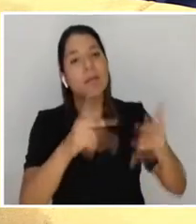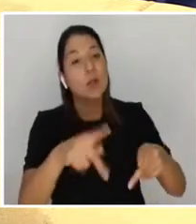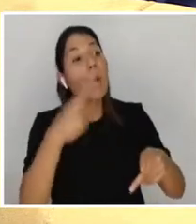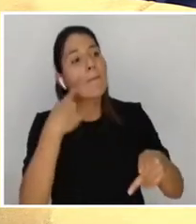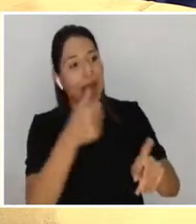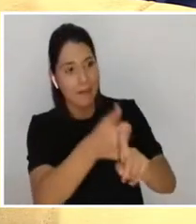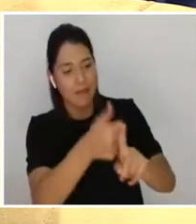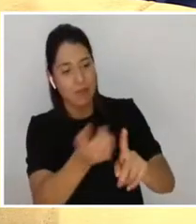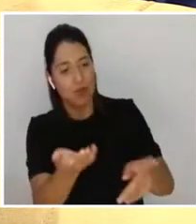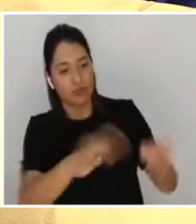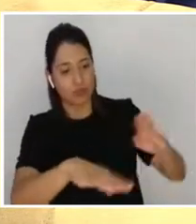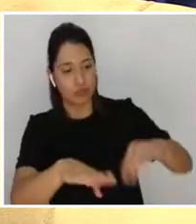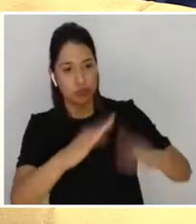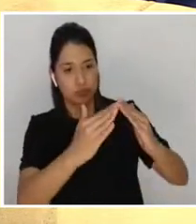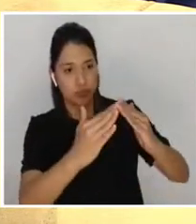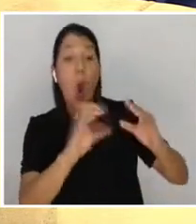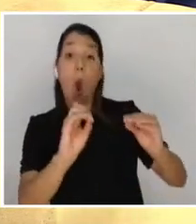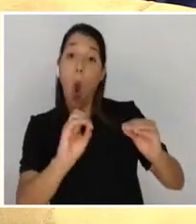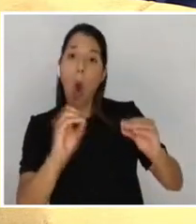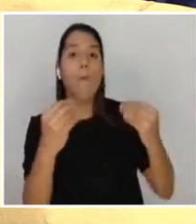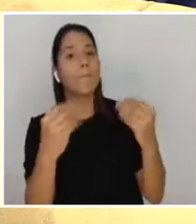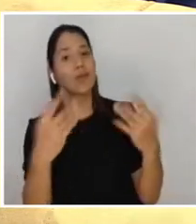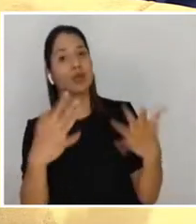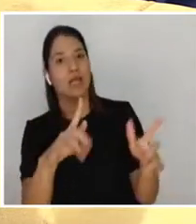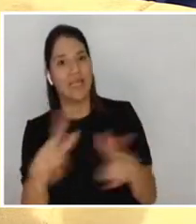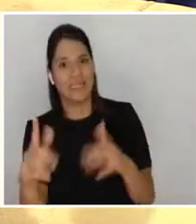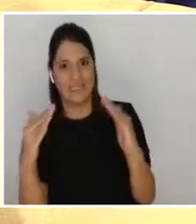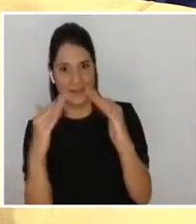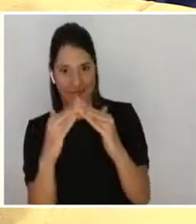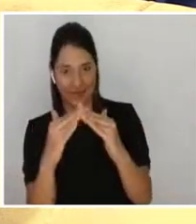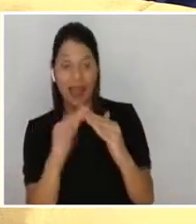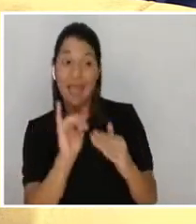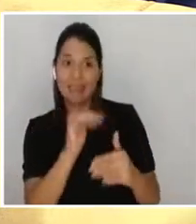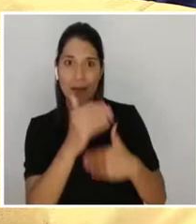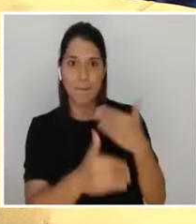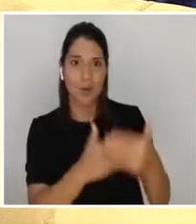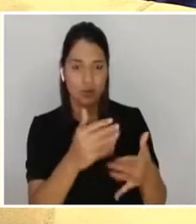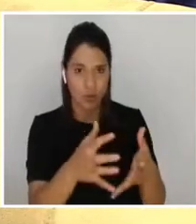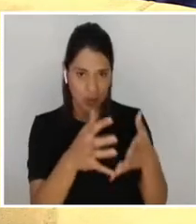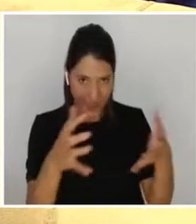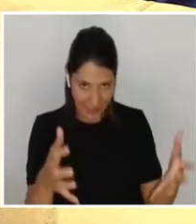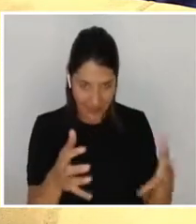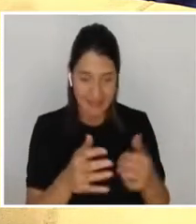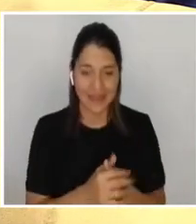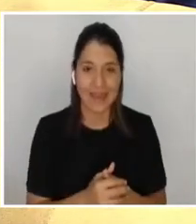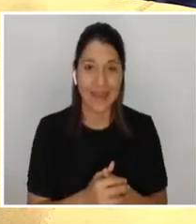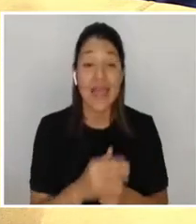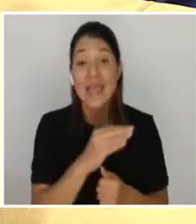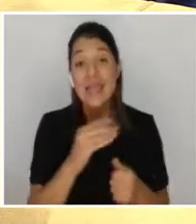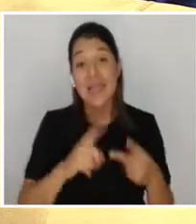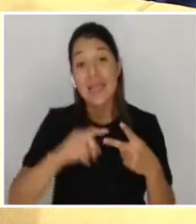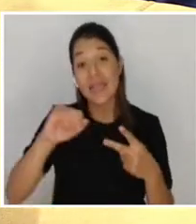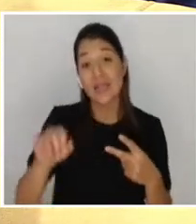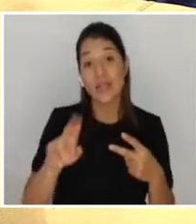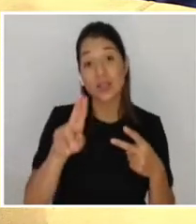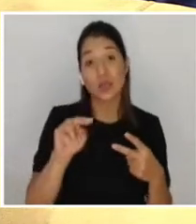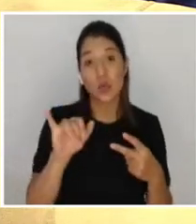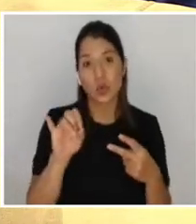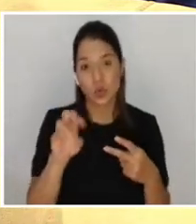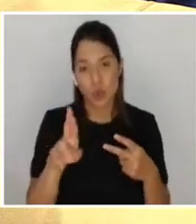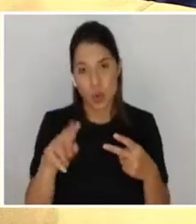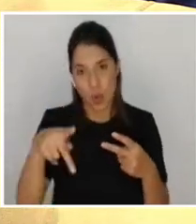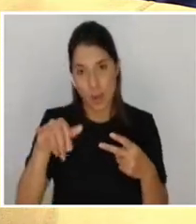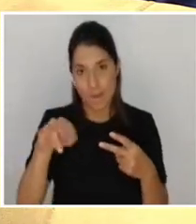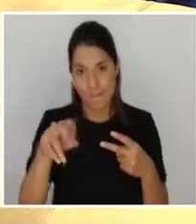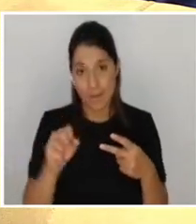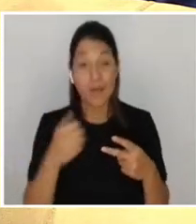armadas y listas. Entonces, ese es nuestro proceso grande en Chunchiticos. Y en Junior Pymes vamos a tener un congreso nacional en